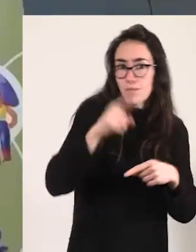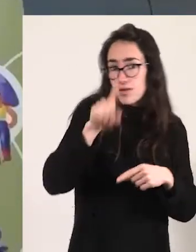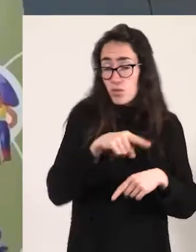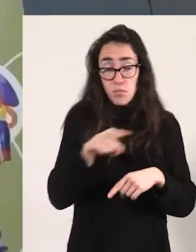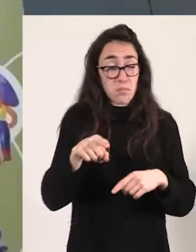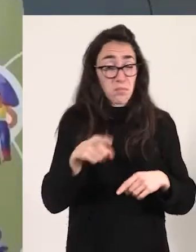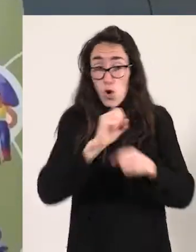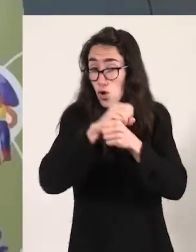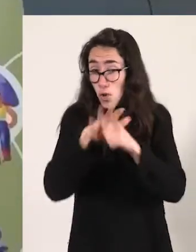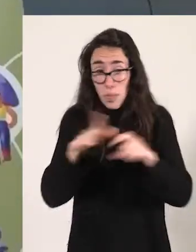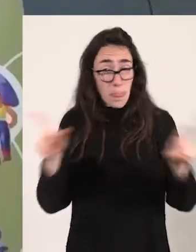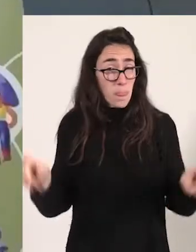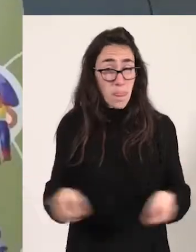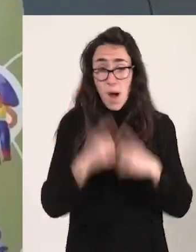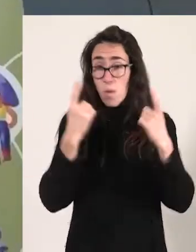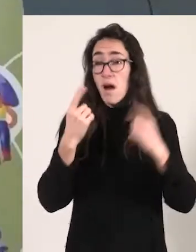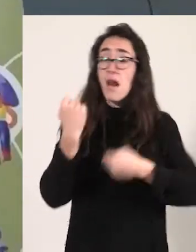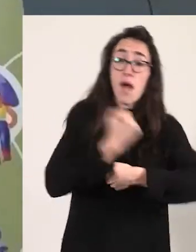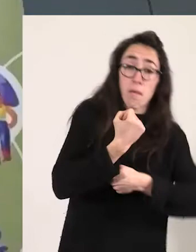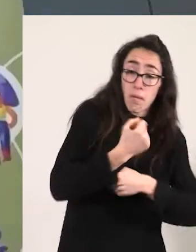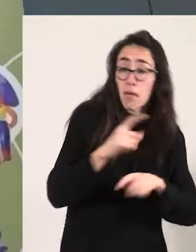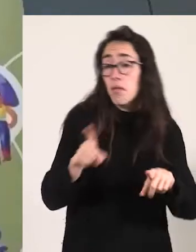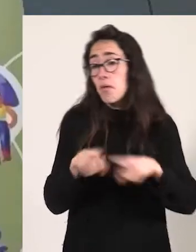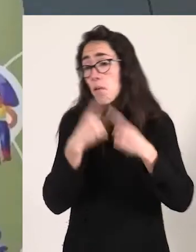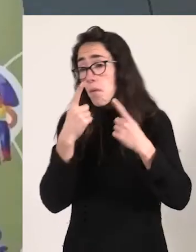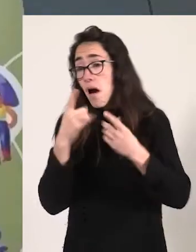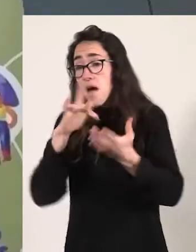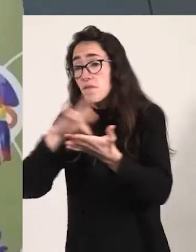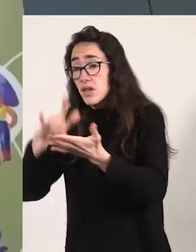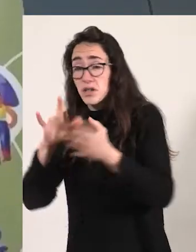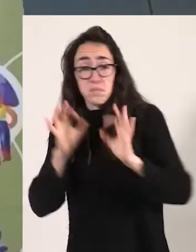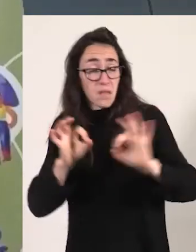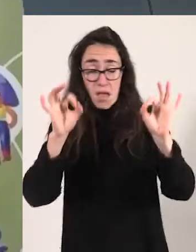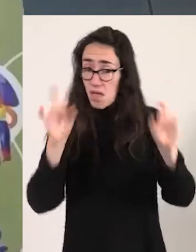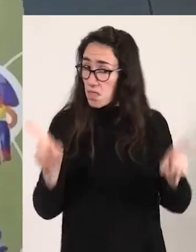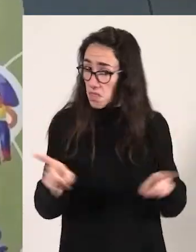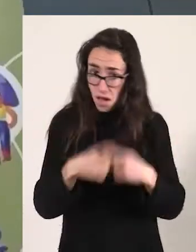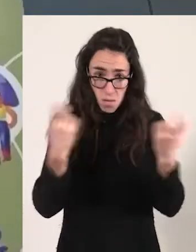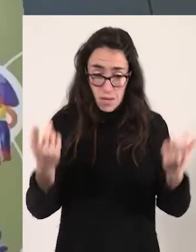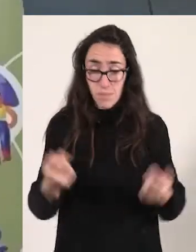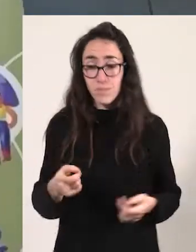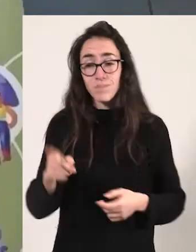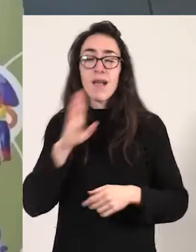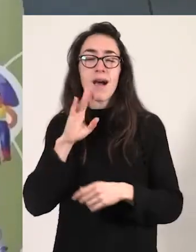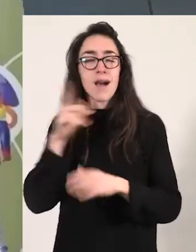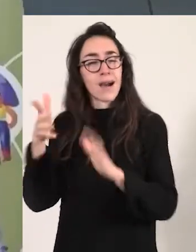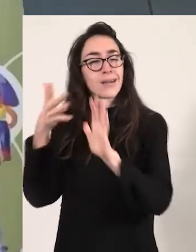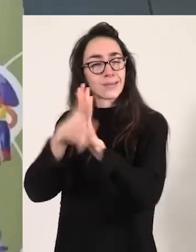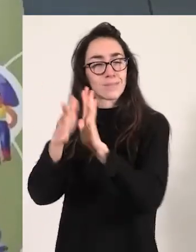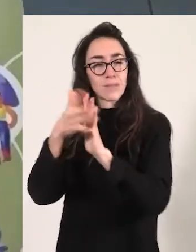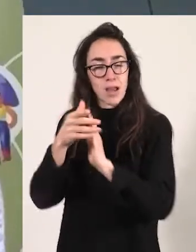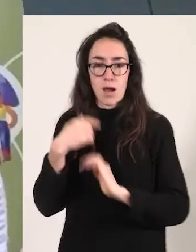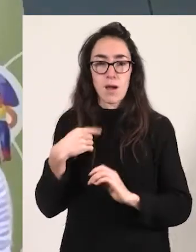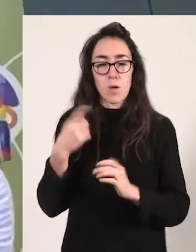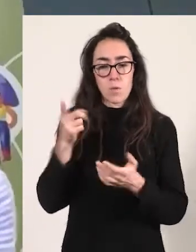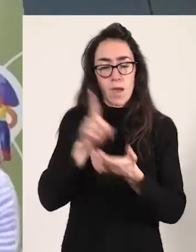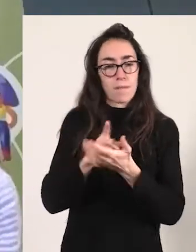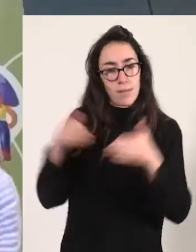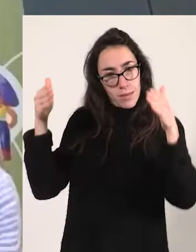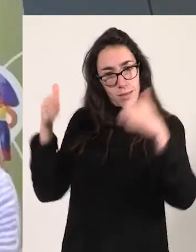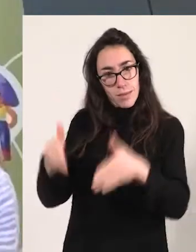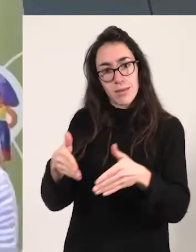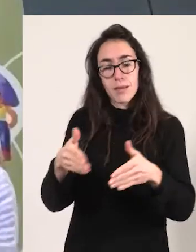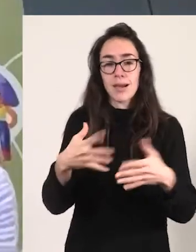el virus no conoce ni de fronteras ni de fechas y celebraciones especiales, sin duda. Voy a poner otra vez el foco en lo que estabas